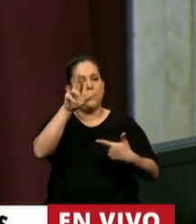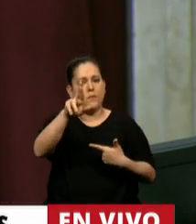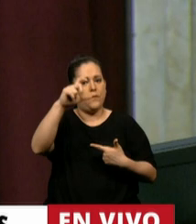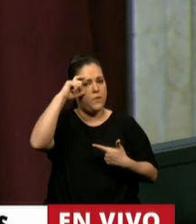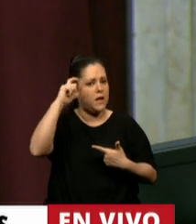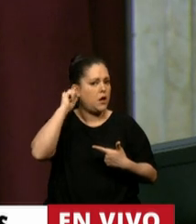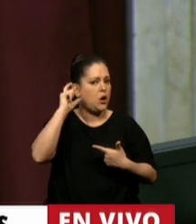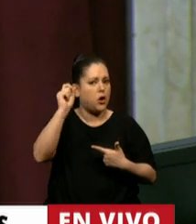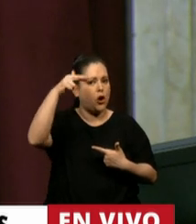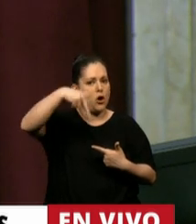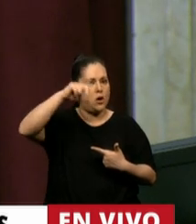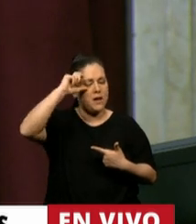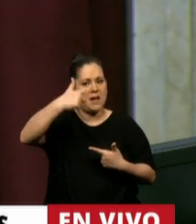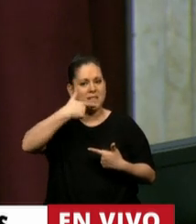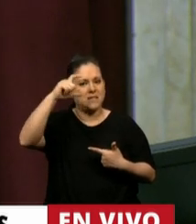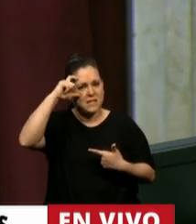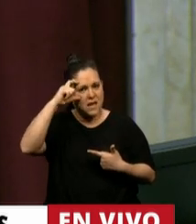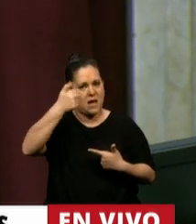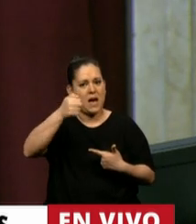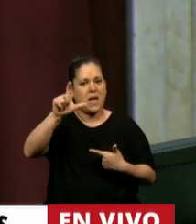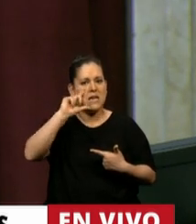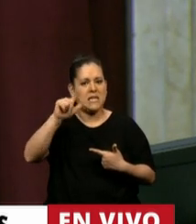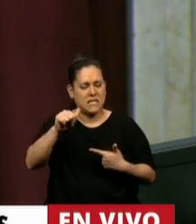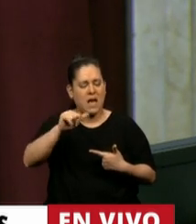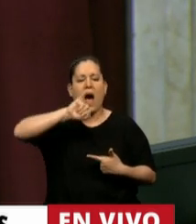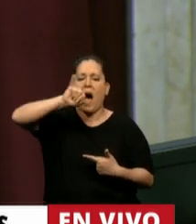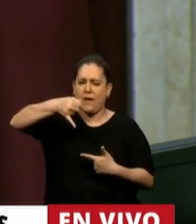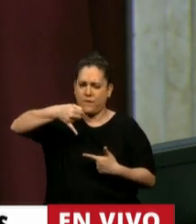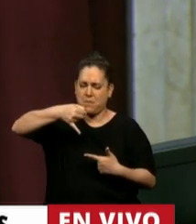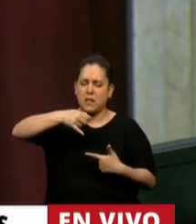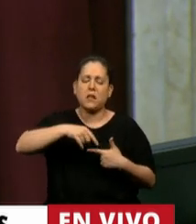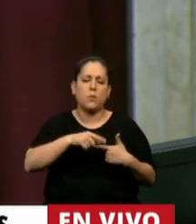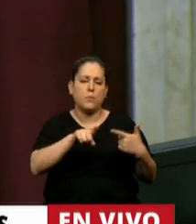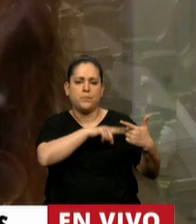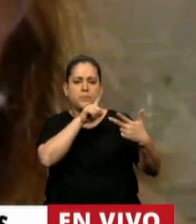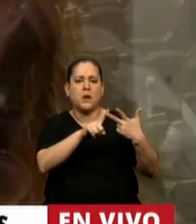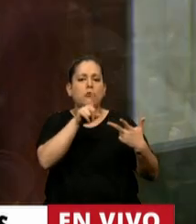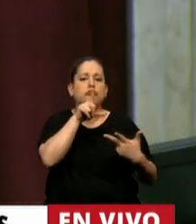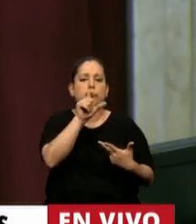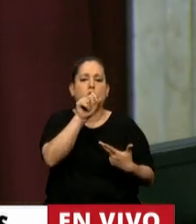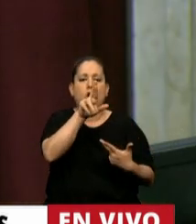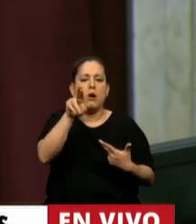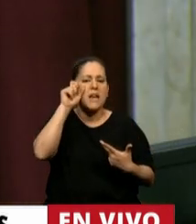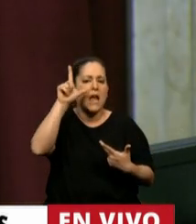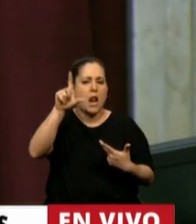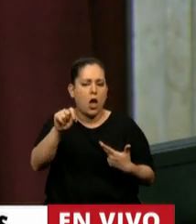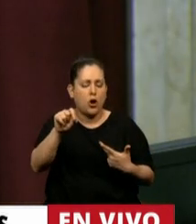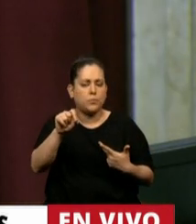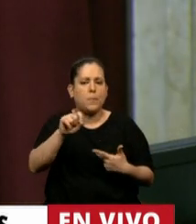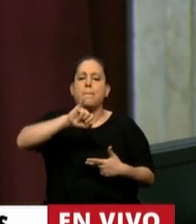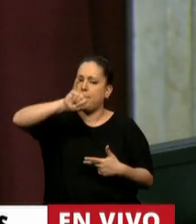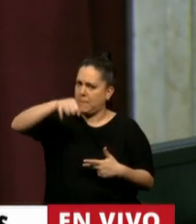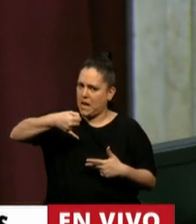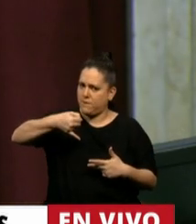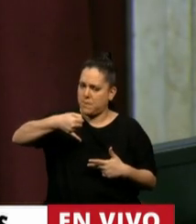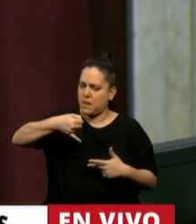Alicia afirmativo Gracias diputada torelo Pablo afirmativo